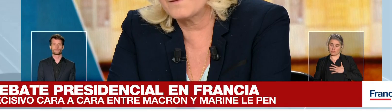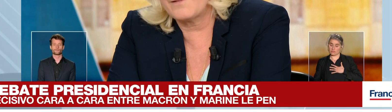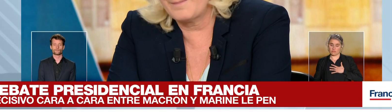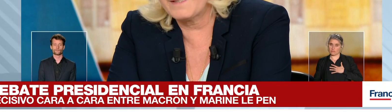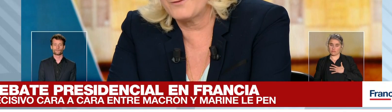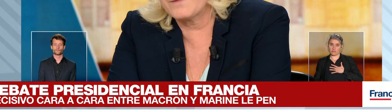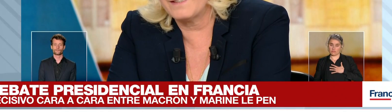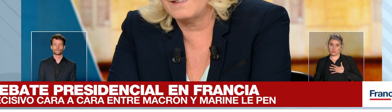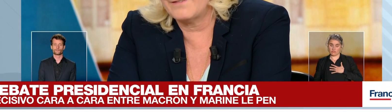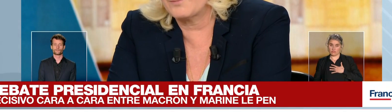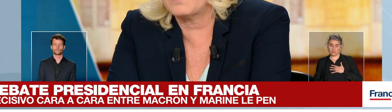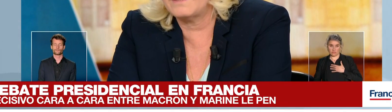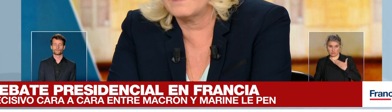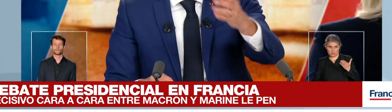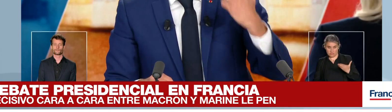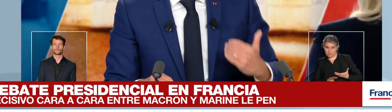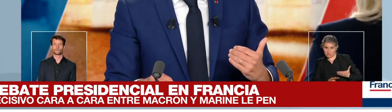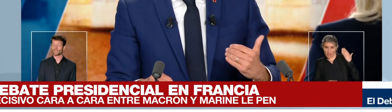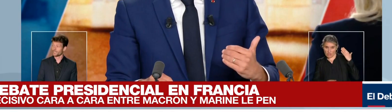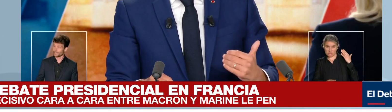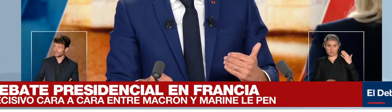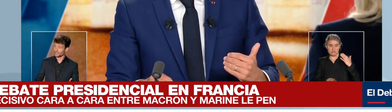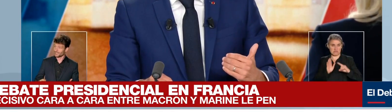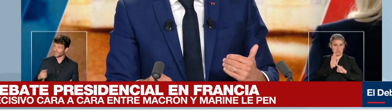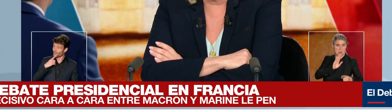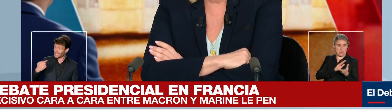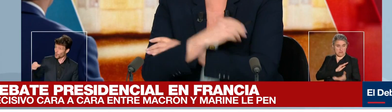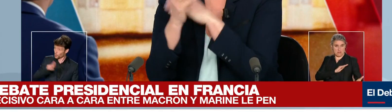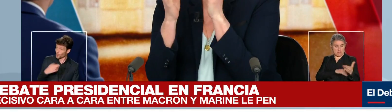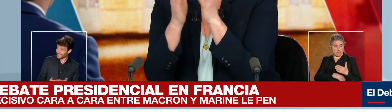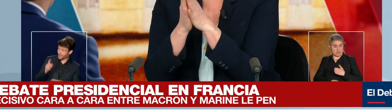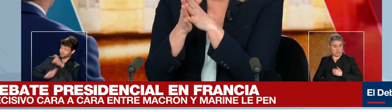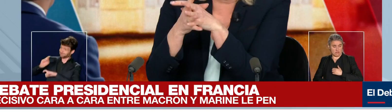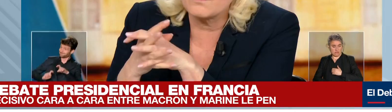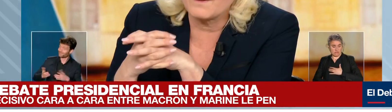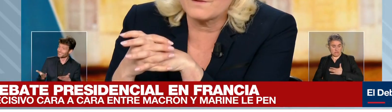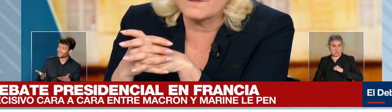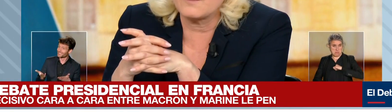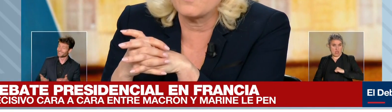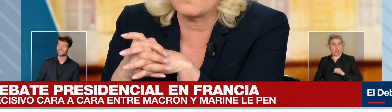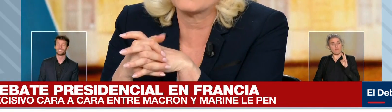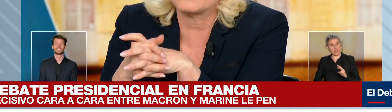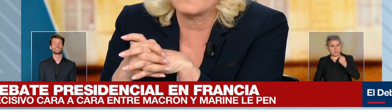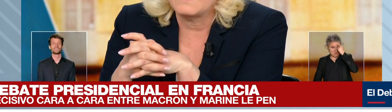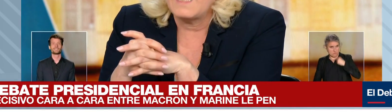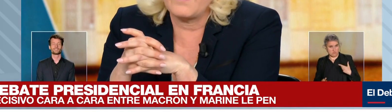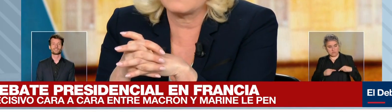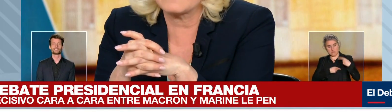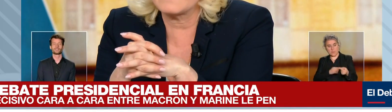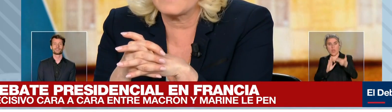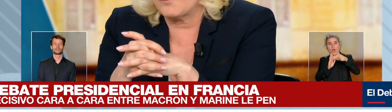Estoy totalmente escandalizada por la manera como usted ha dicho todo eso de manera brutal. Yo hago